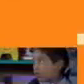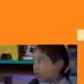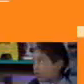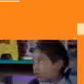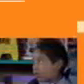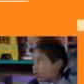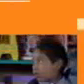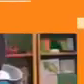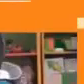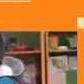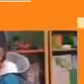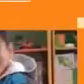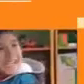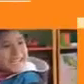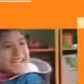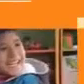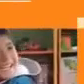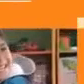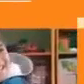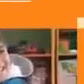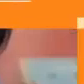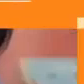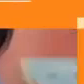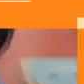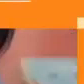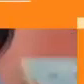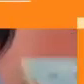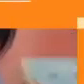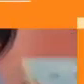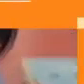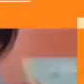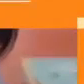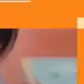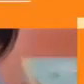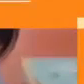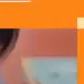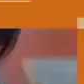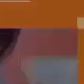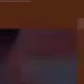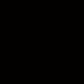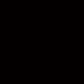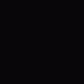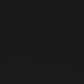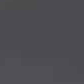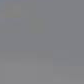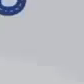Estamos viendo Aprendo en Casa, secundaria.